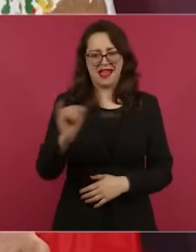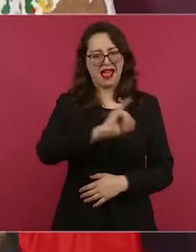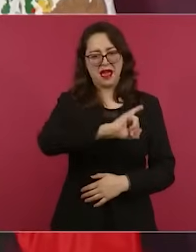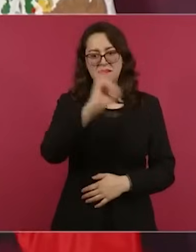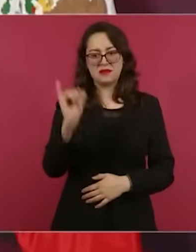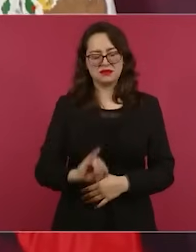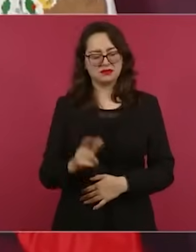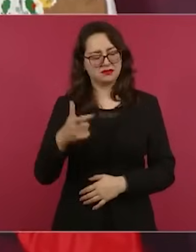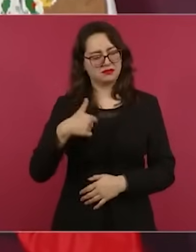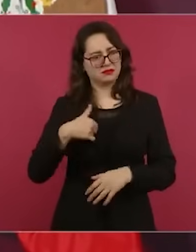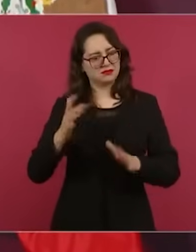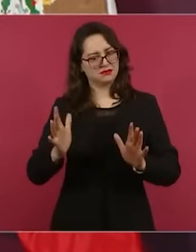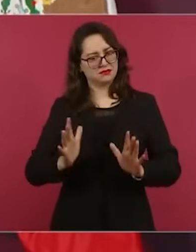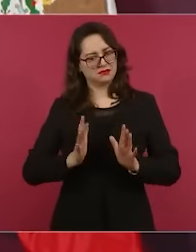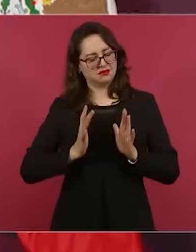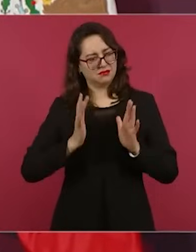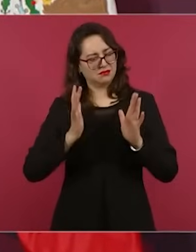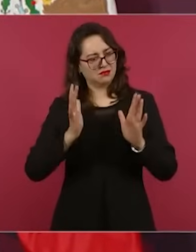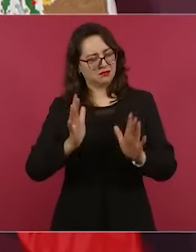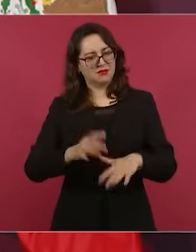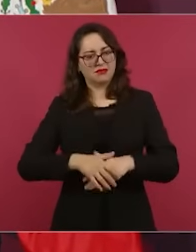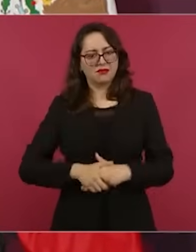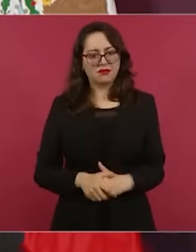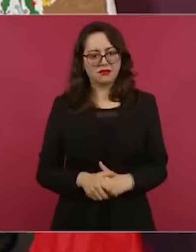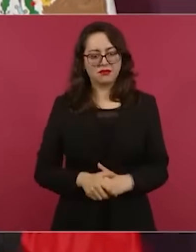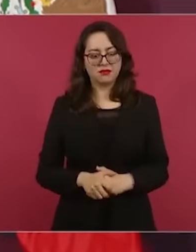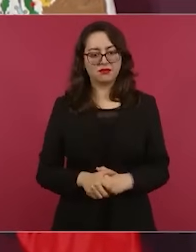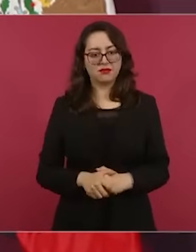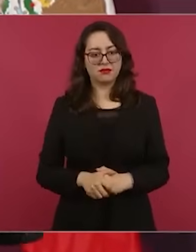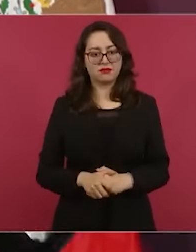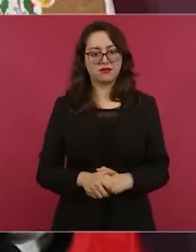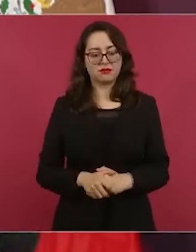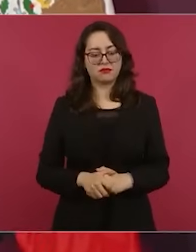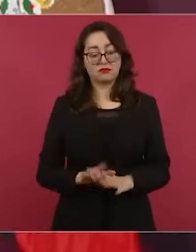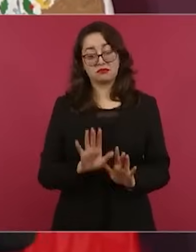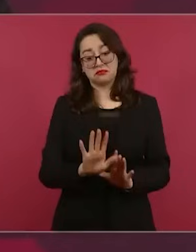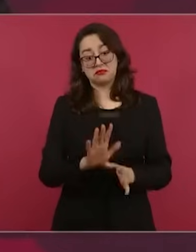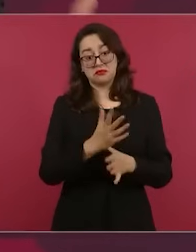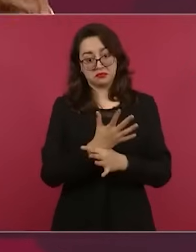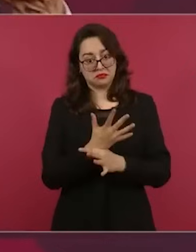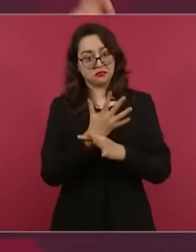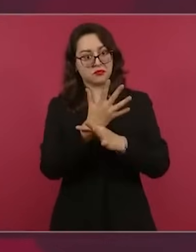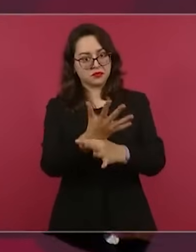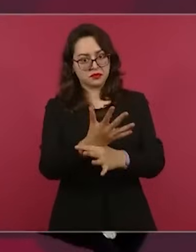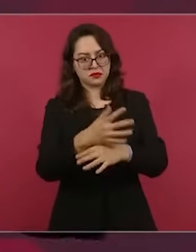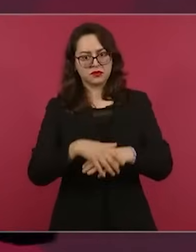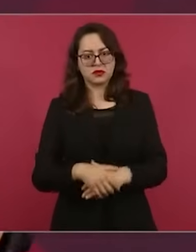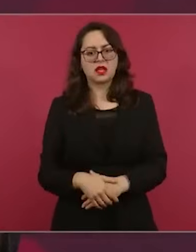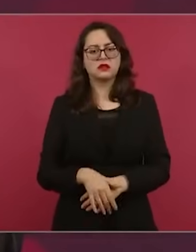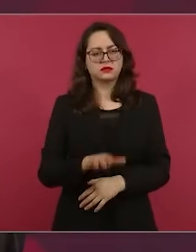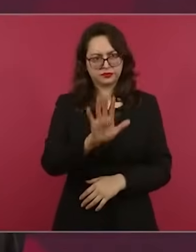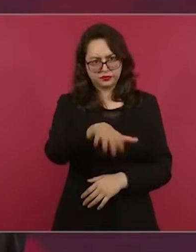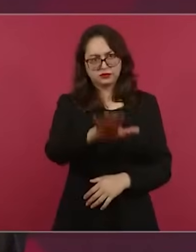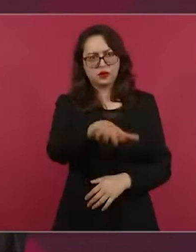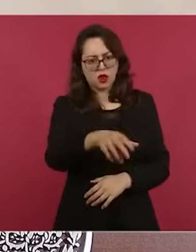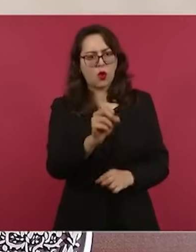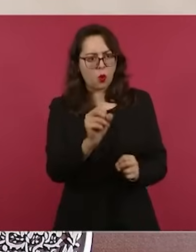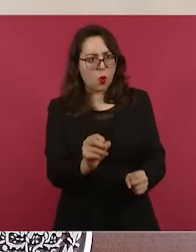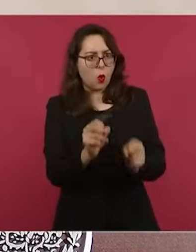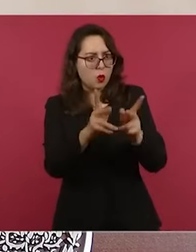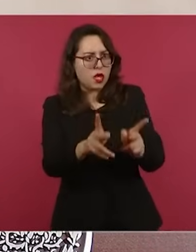Nos llamó mucho la atención. Ah, pero cuando planteo, hay que revisar esto.